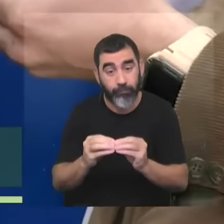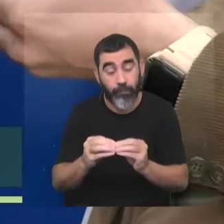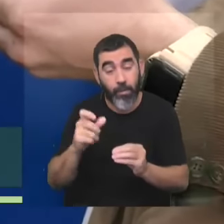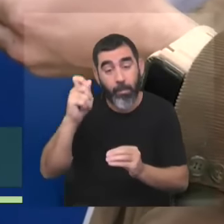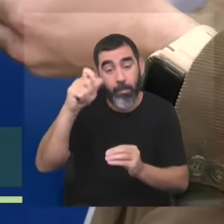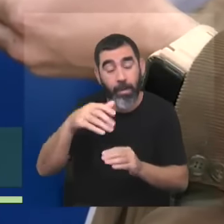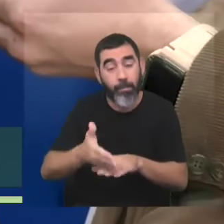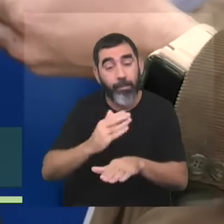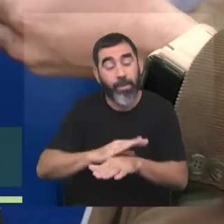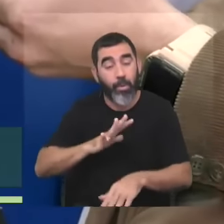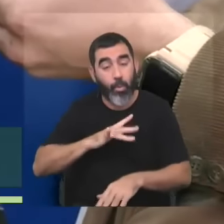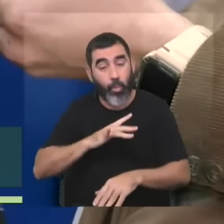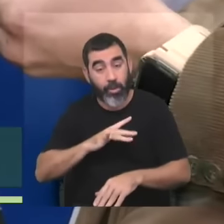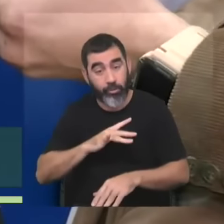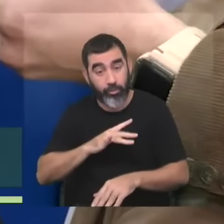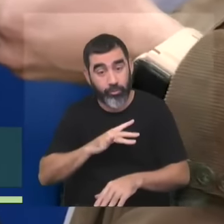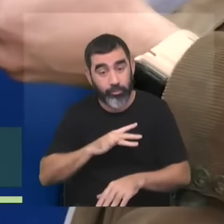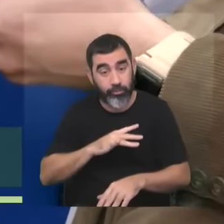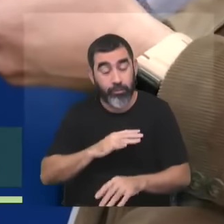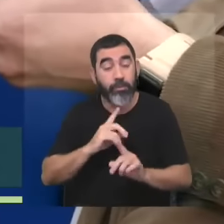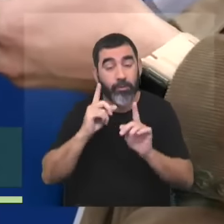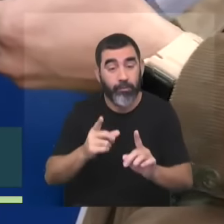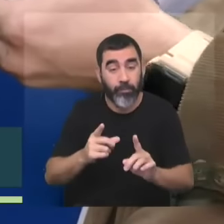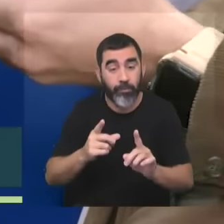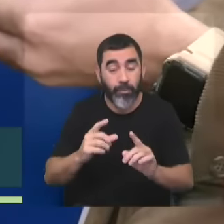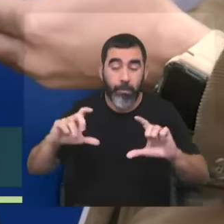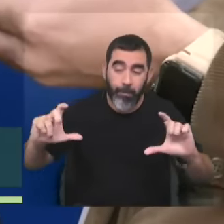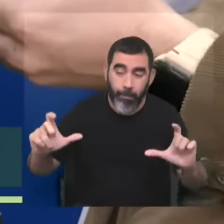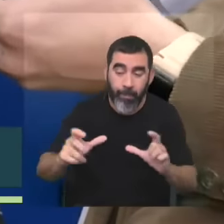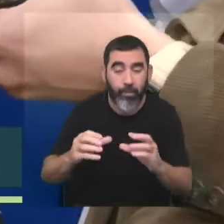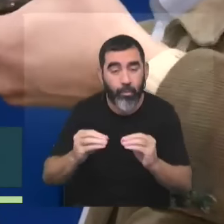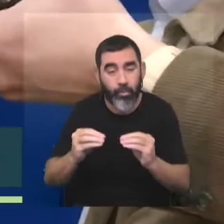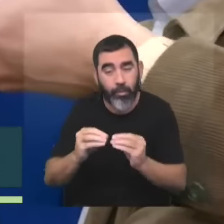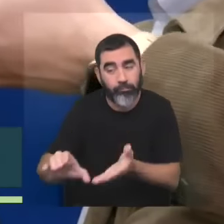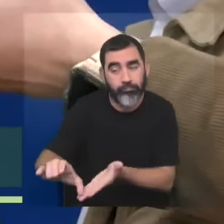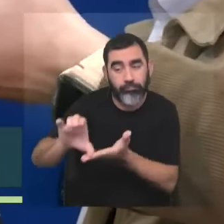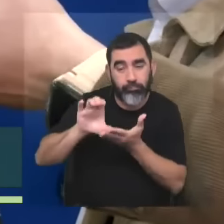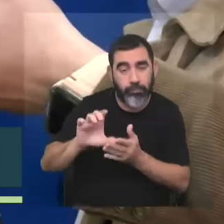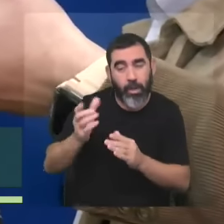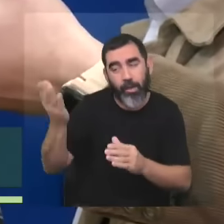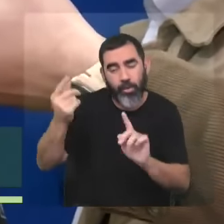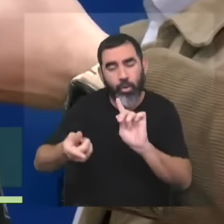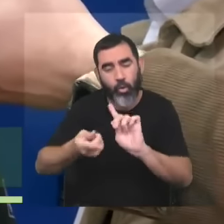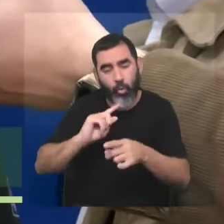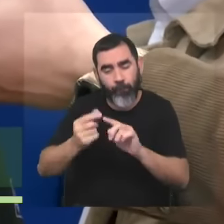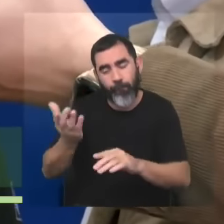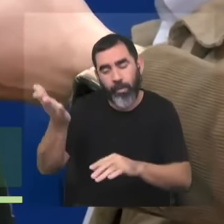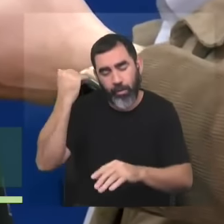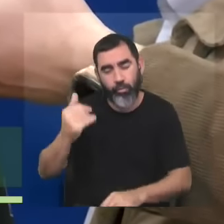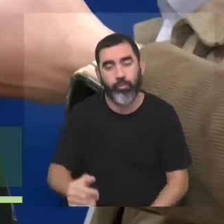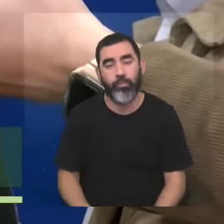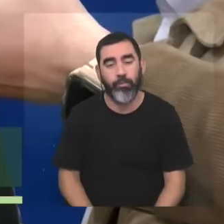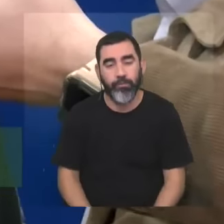plan prejubilatorio eh Que bueno que también eso va a descomprimir con una compensación y demás que ya viene de otros anteriores de parte